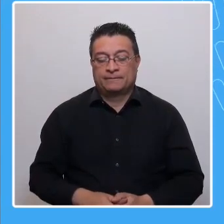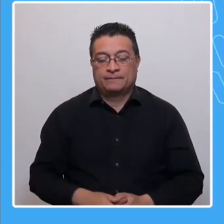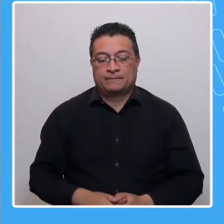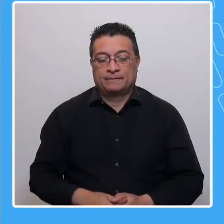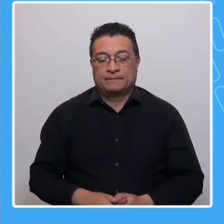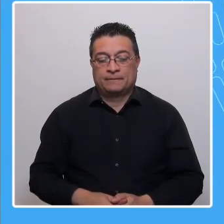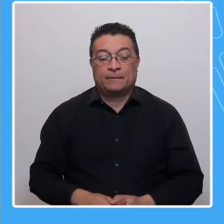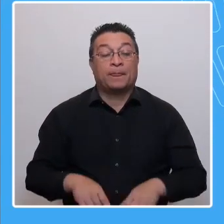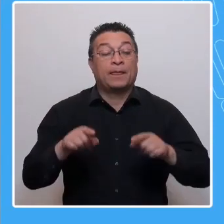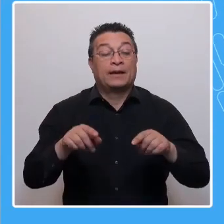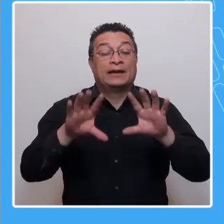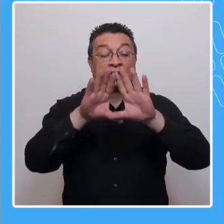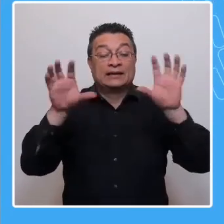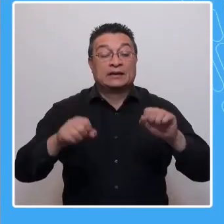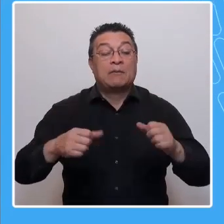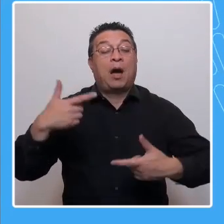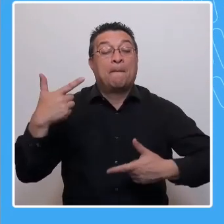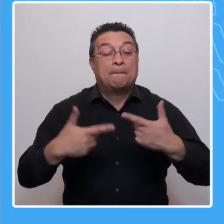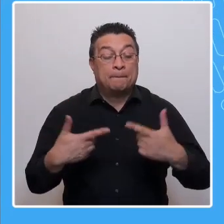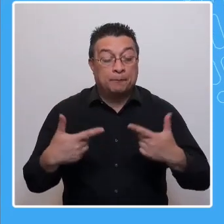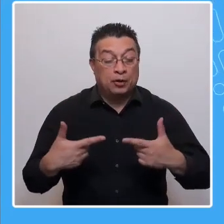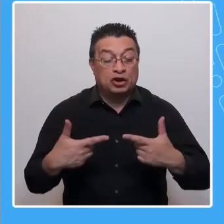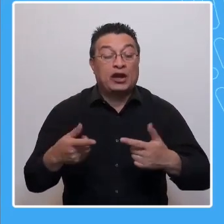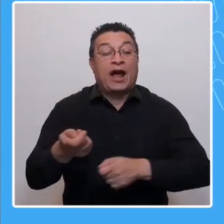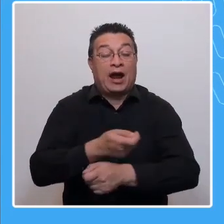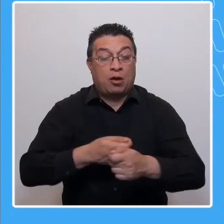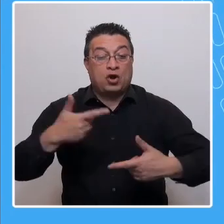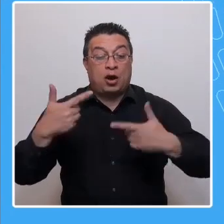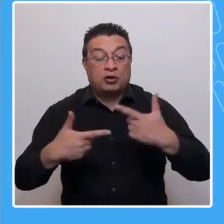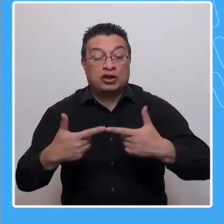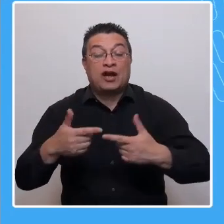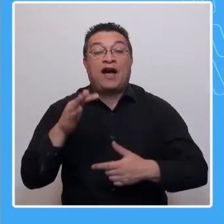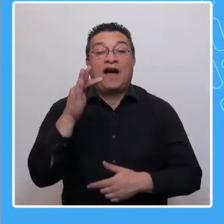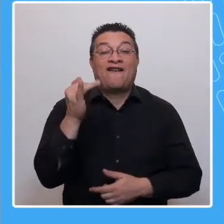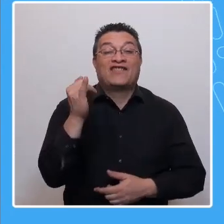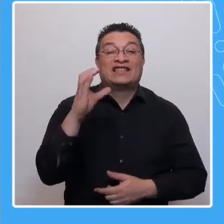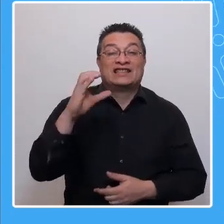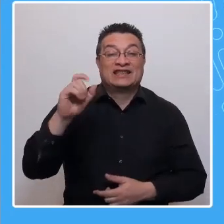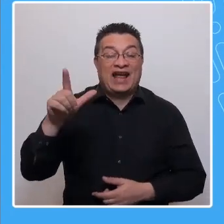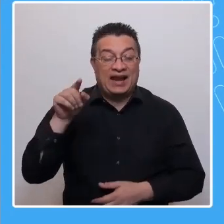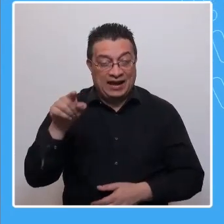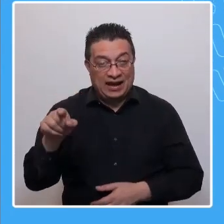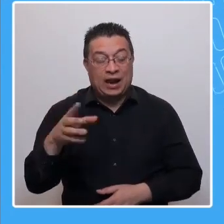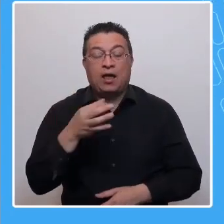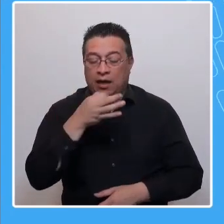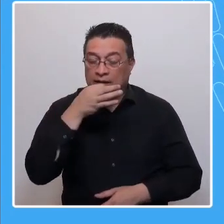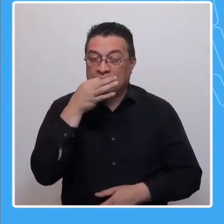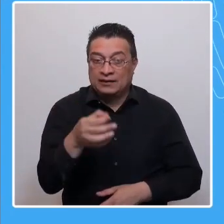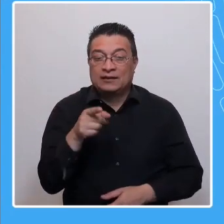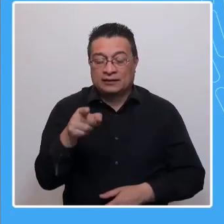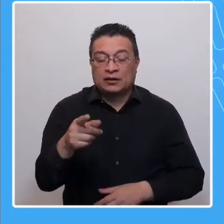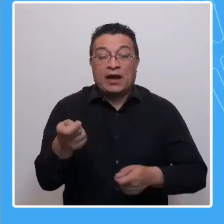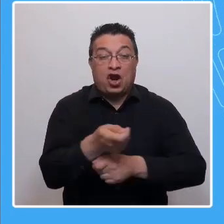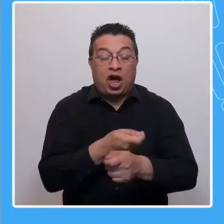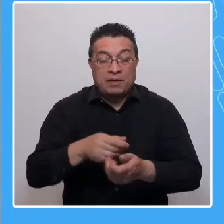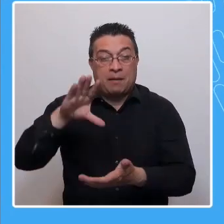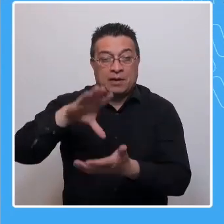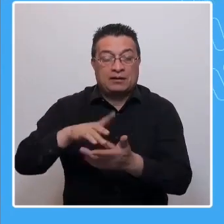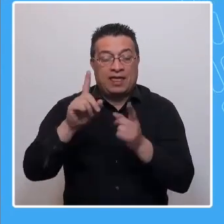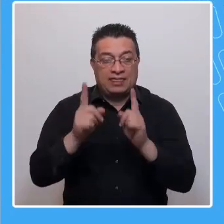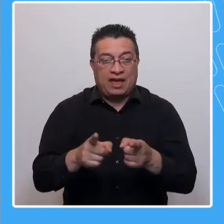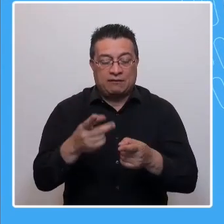En cuanto al sistema económico y política fiscal, por supuesto que hay normas que hablan de cómo la economía del país debe tener ciertos